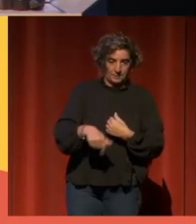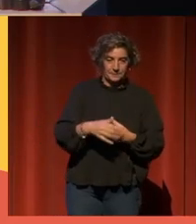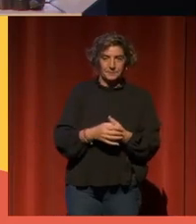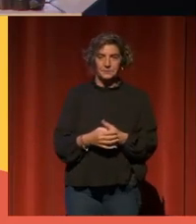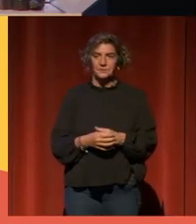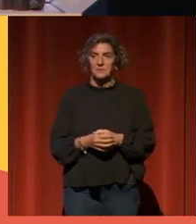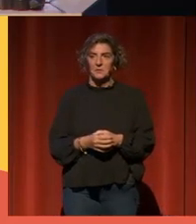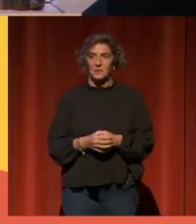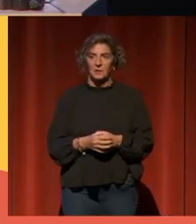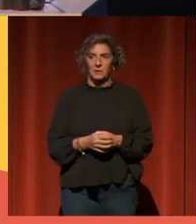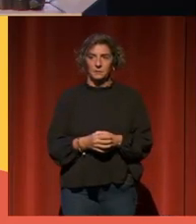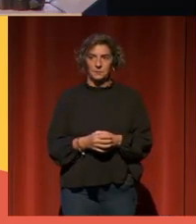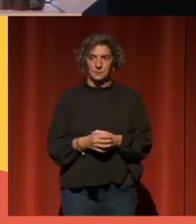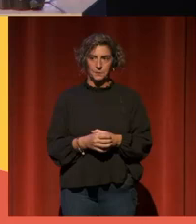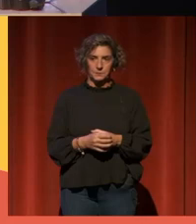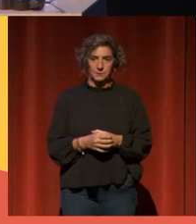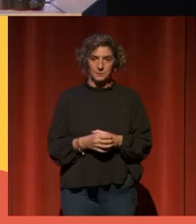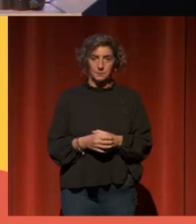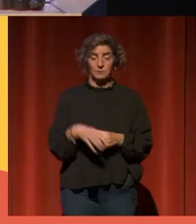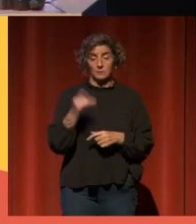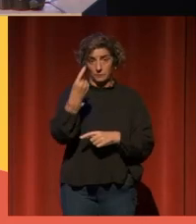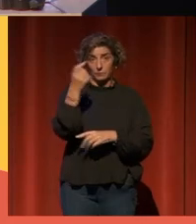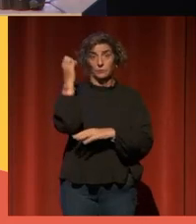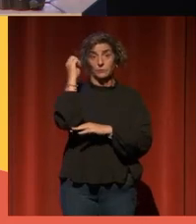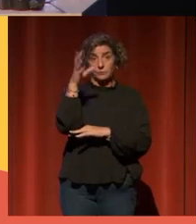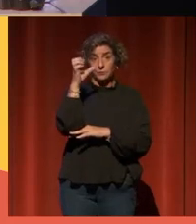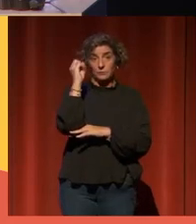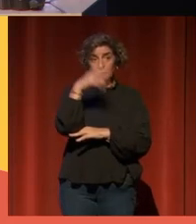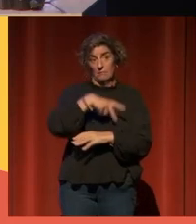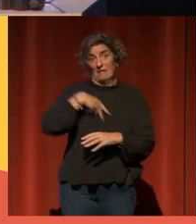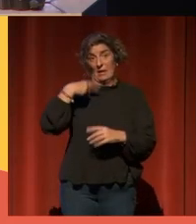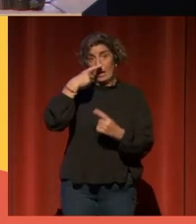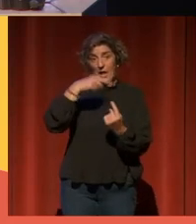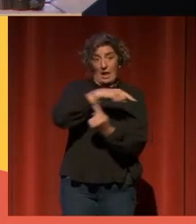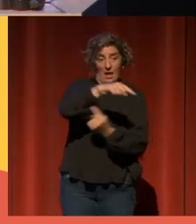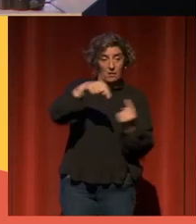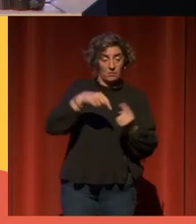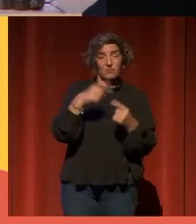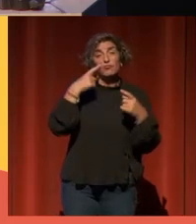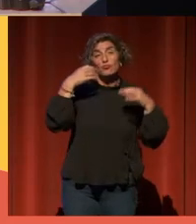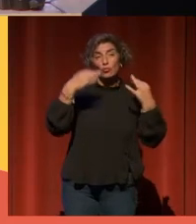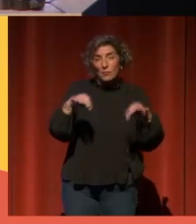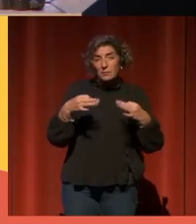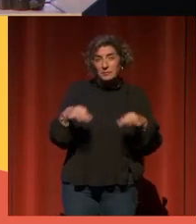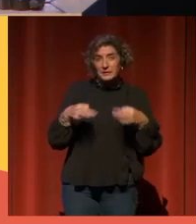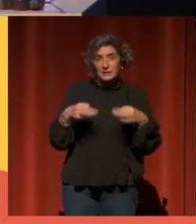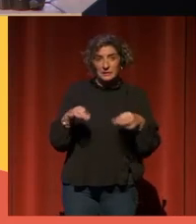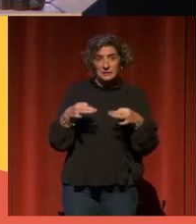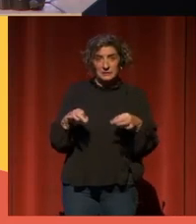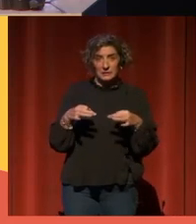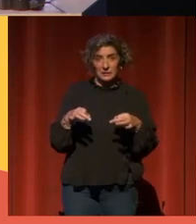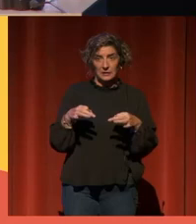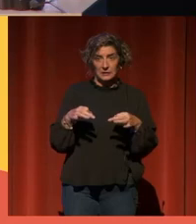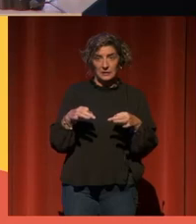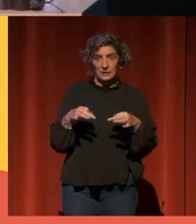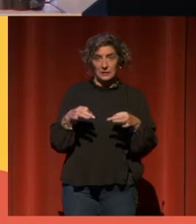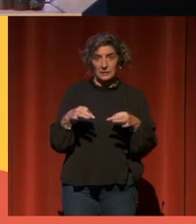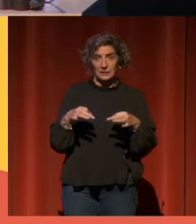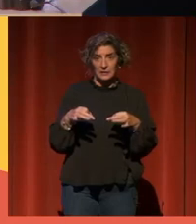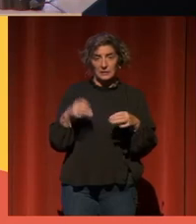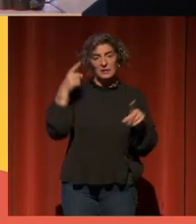lugar entonces tenemos una asamblea anual normalmente tiene lugar en